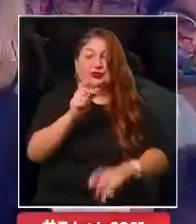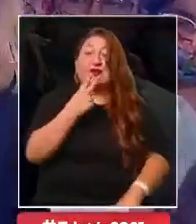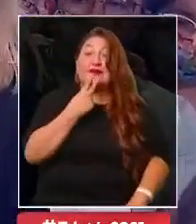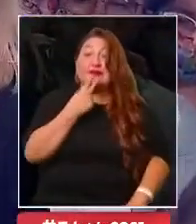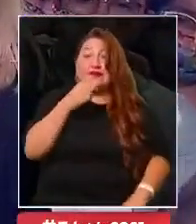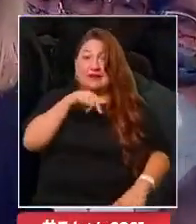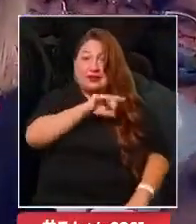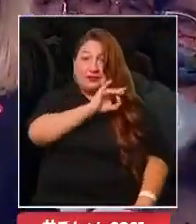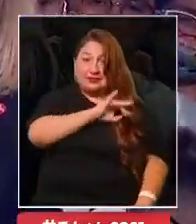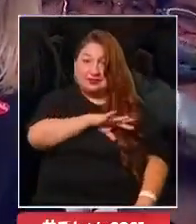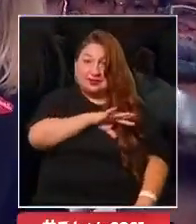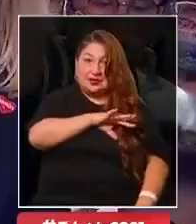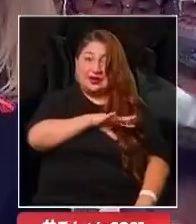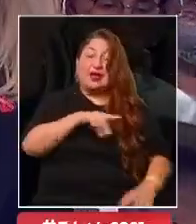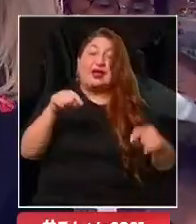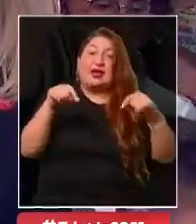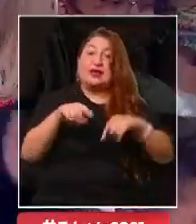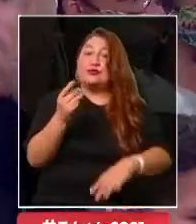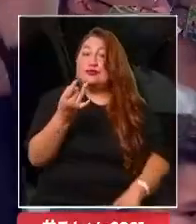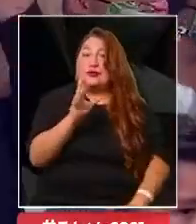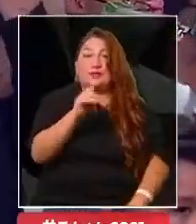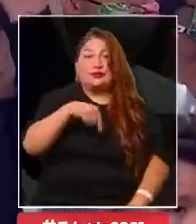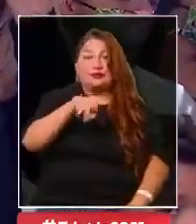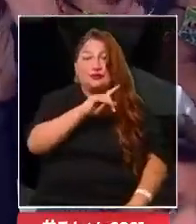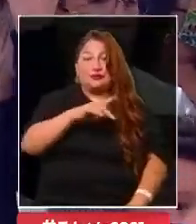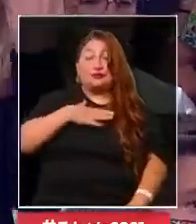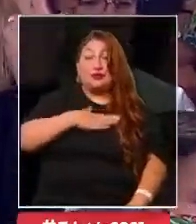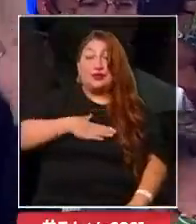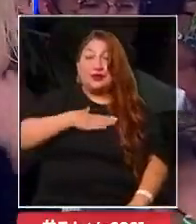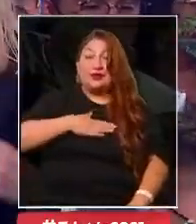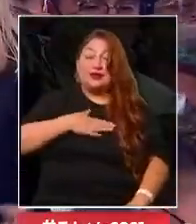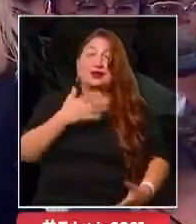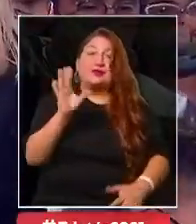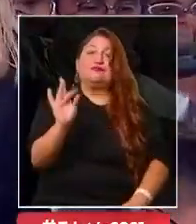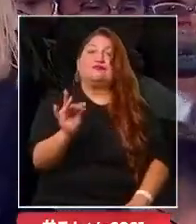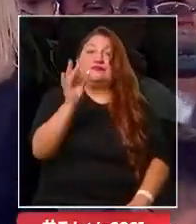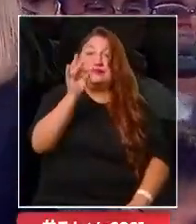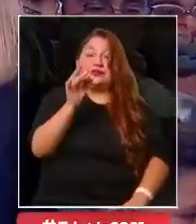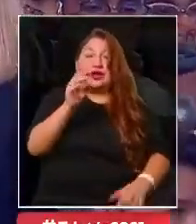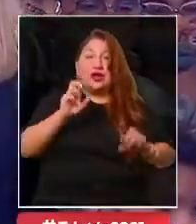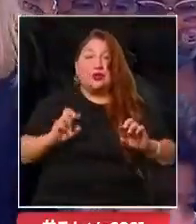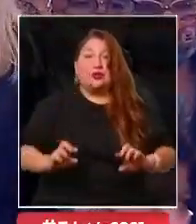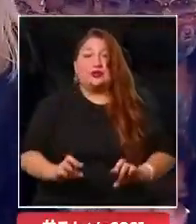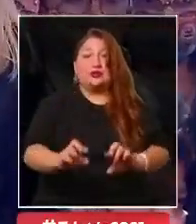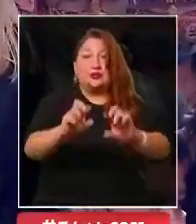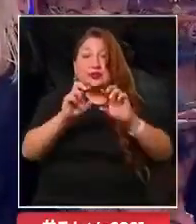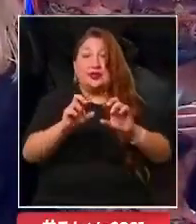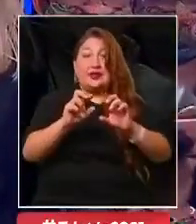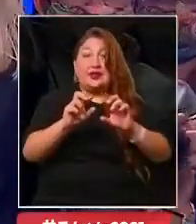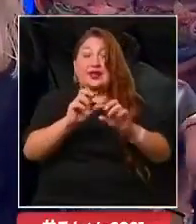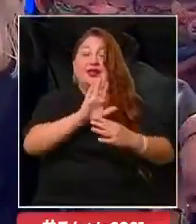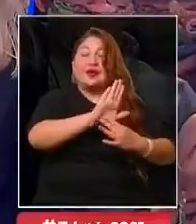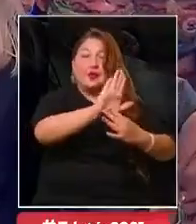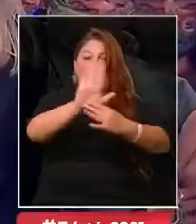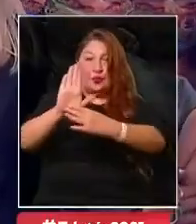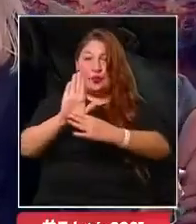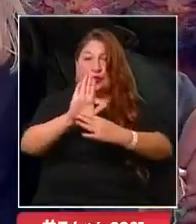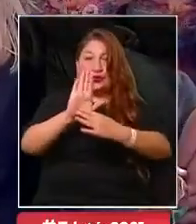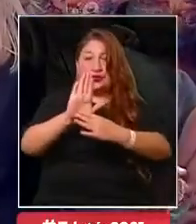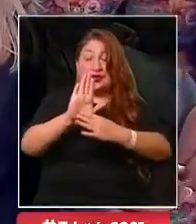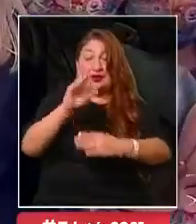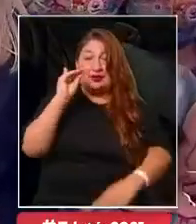país y aquí solamente buscamos la oportunidad de darle visibilidad a la discapacidad y